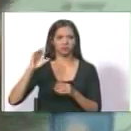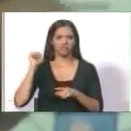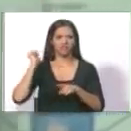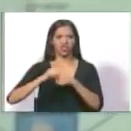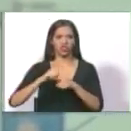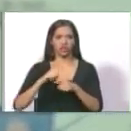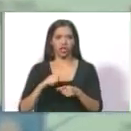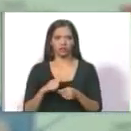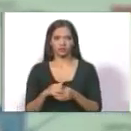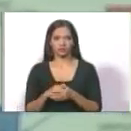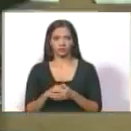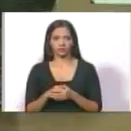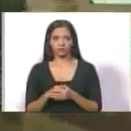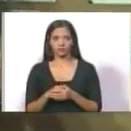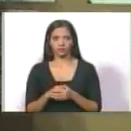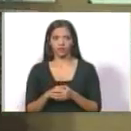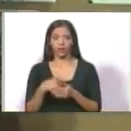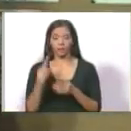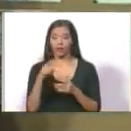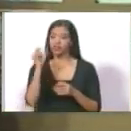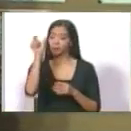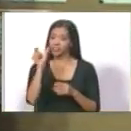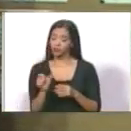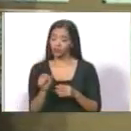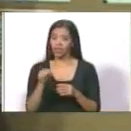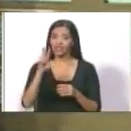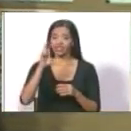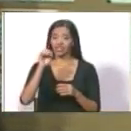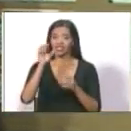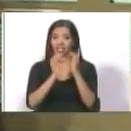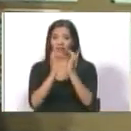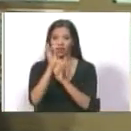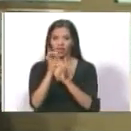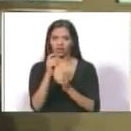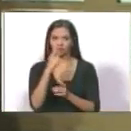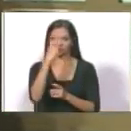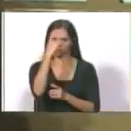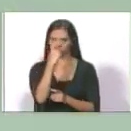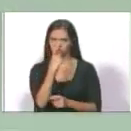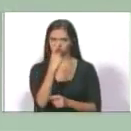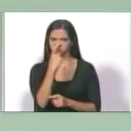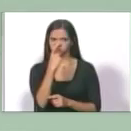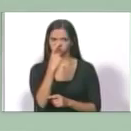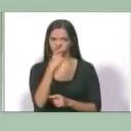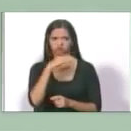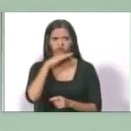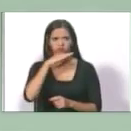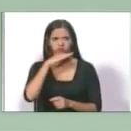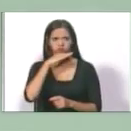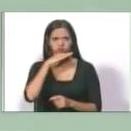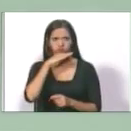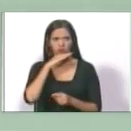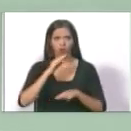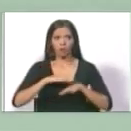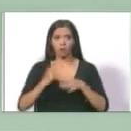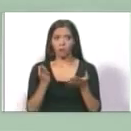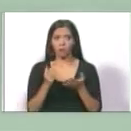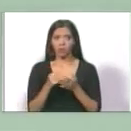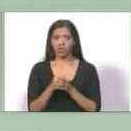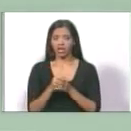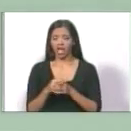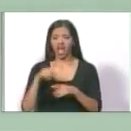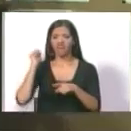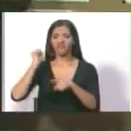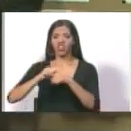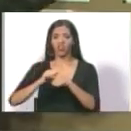Pero este caballero, después del 30 de abril, él se molesta mucho. Primero porque ellos no los tomaron en cuenta. El 30 de abril fue